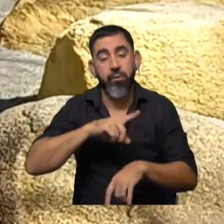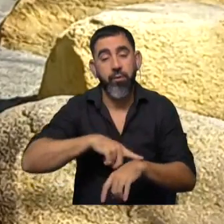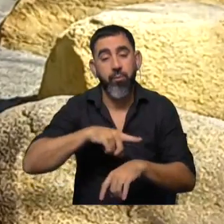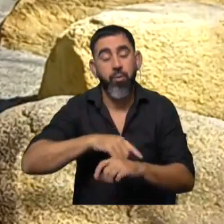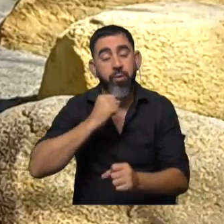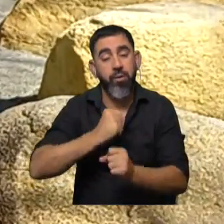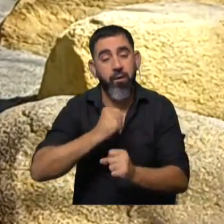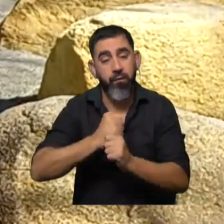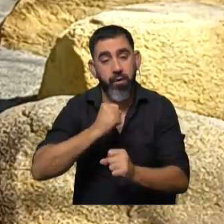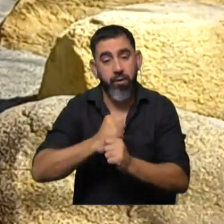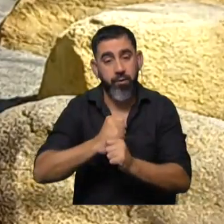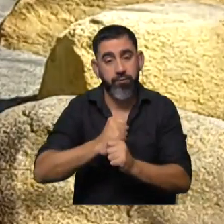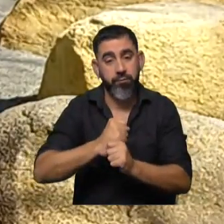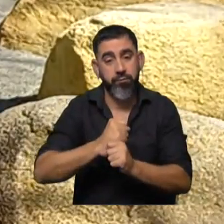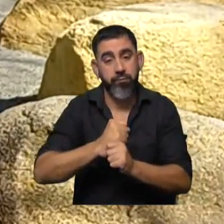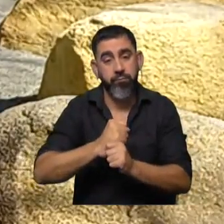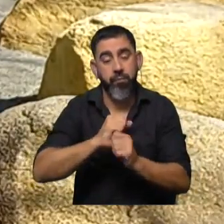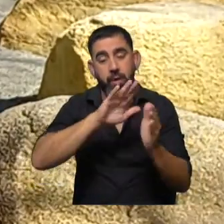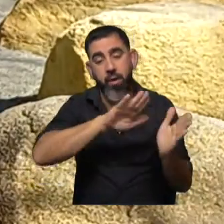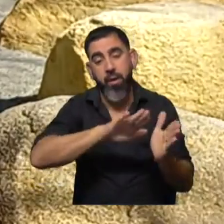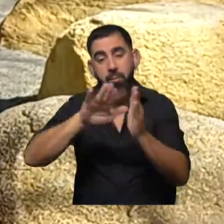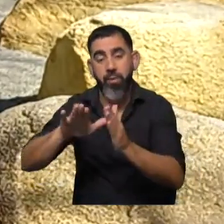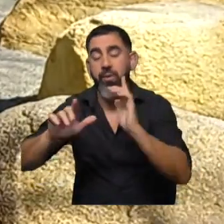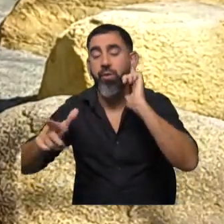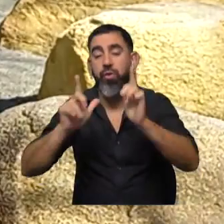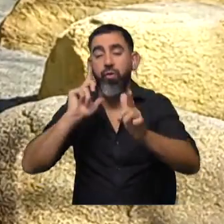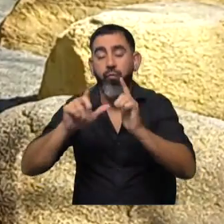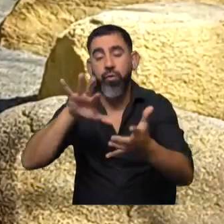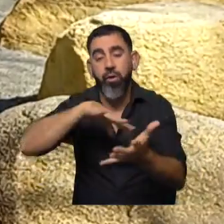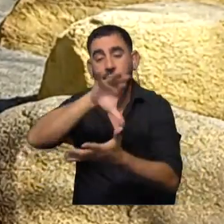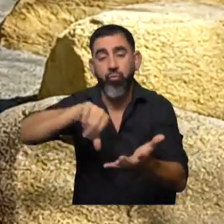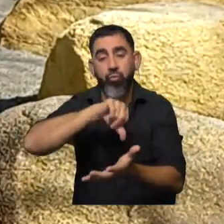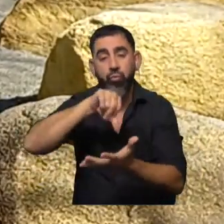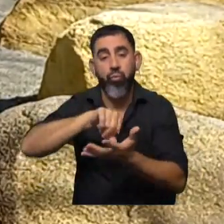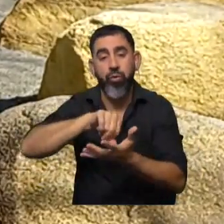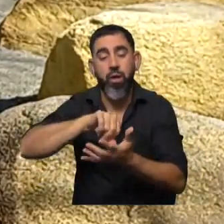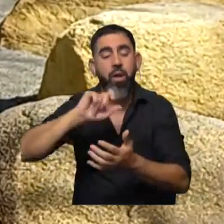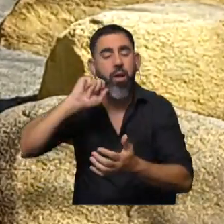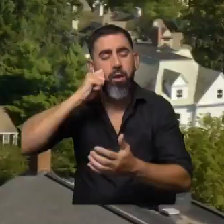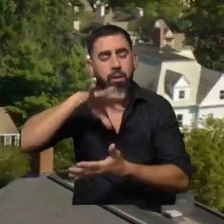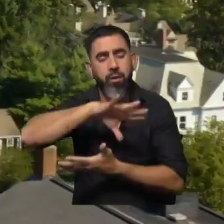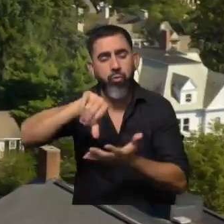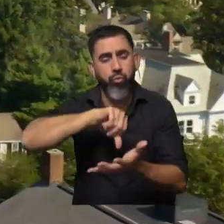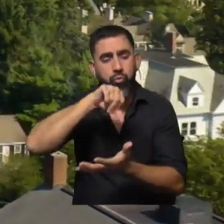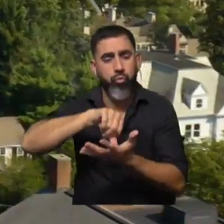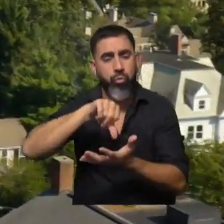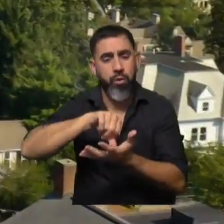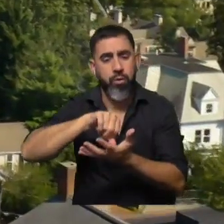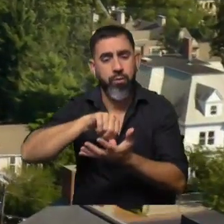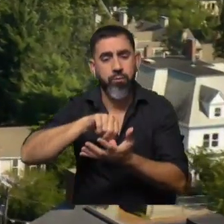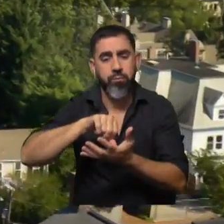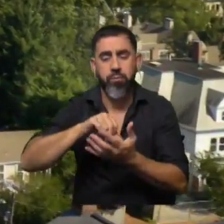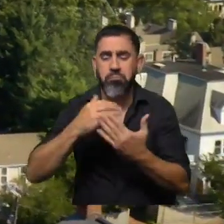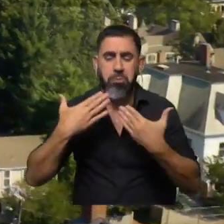y más allá también para disfrutar un poco de la ciudad. La ciudad es una ciudad muy linda, es muy